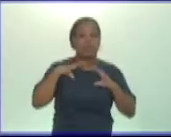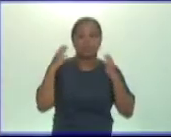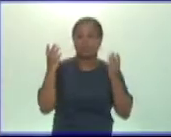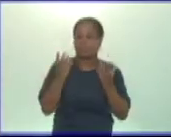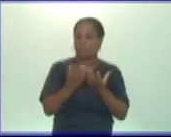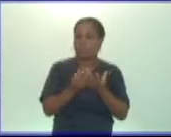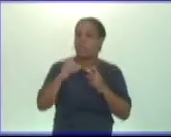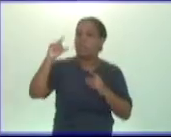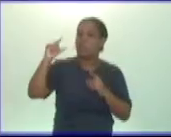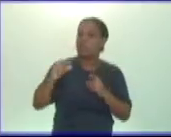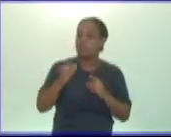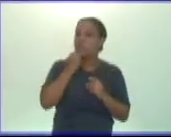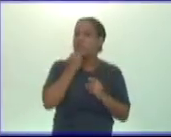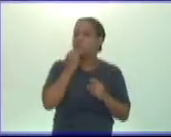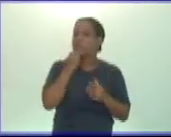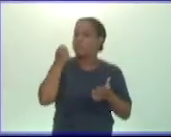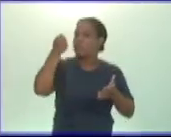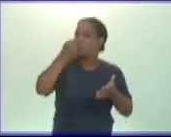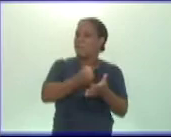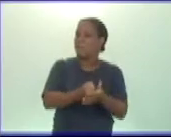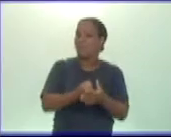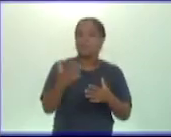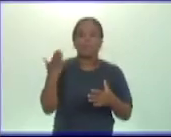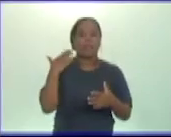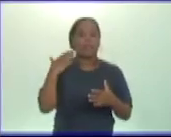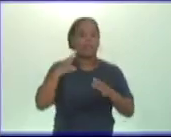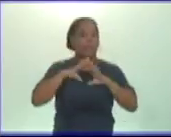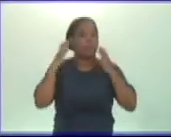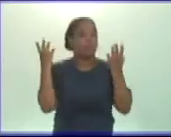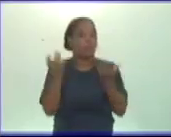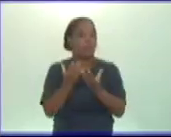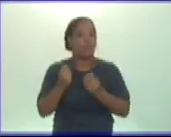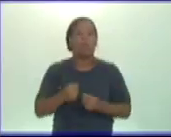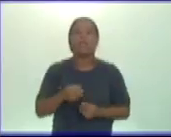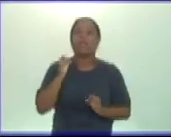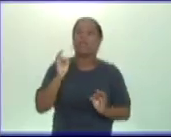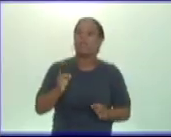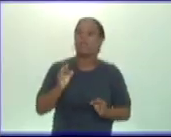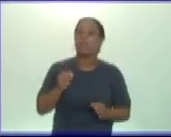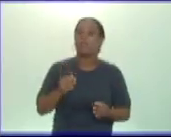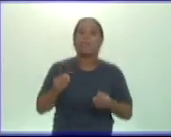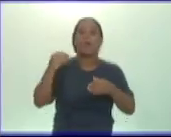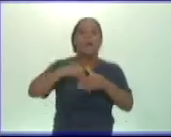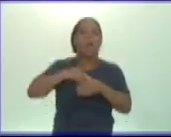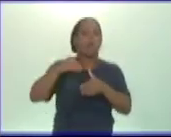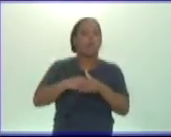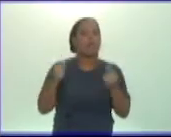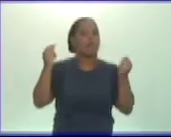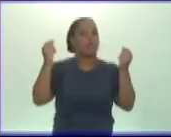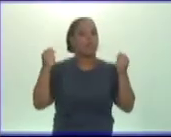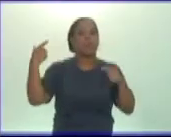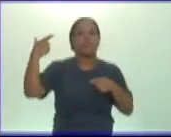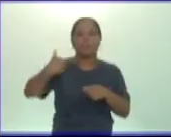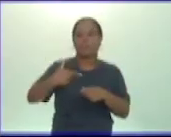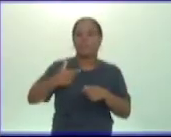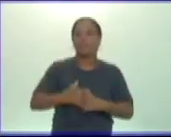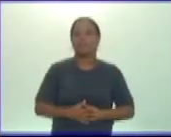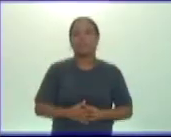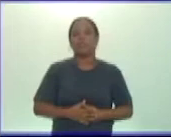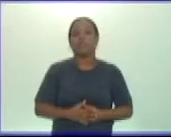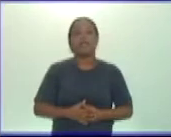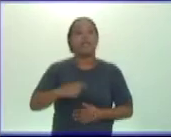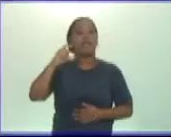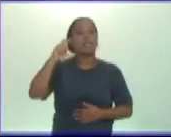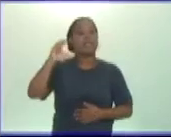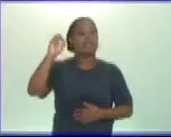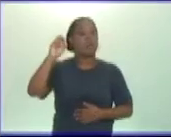posible impacto del calentamiento global y al mismo tiempo ahorrará los recursos de combustible. El monóxido de